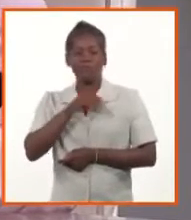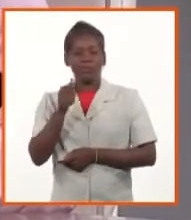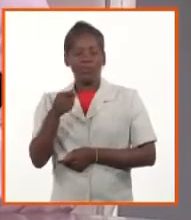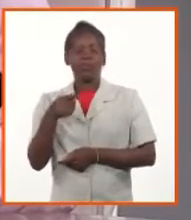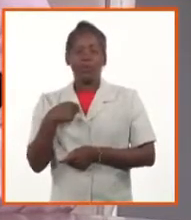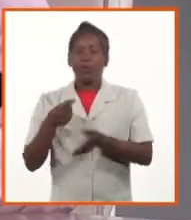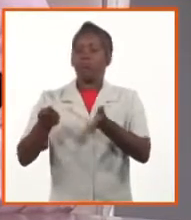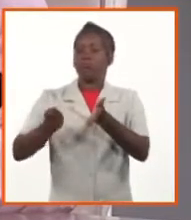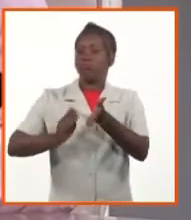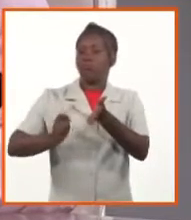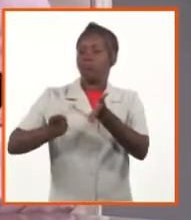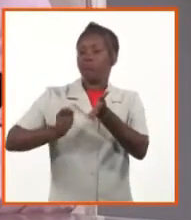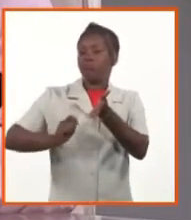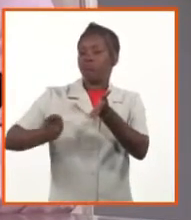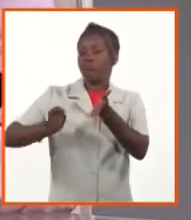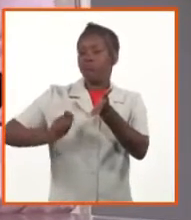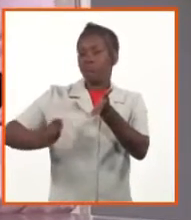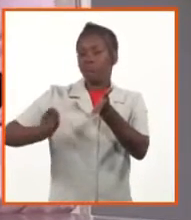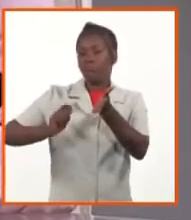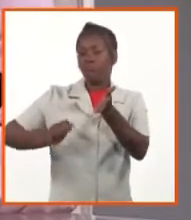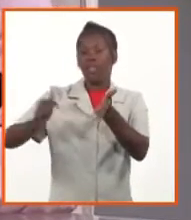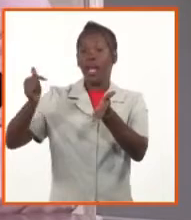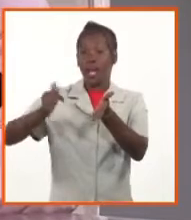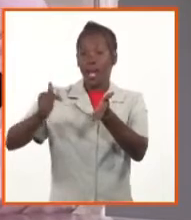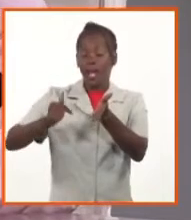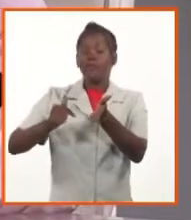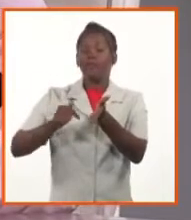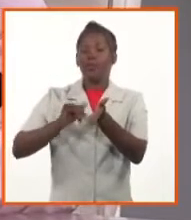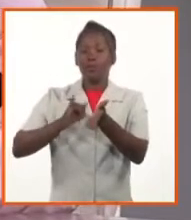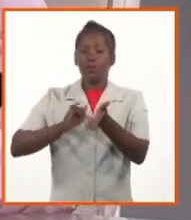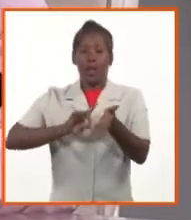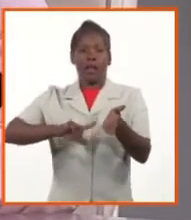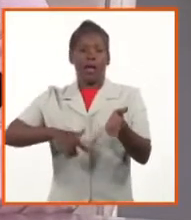no lo hicieron, pero lo hicieron en sus poemas sociales, en sus poemas políticos.